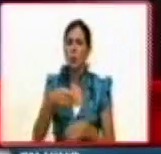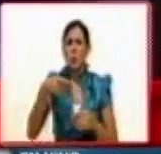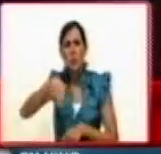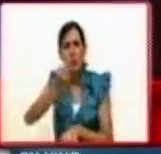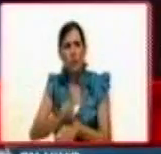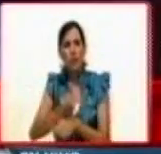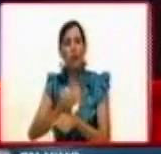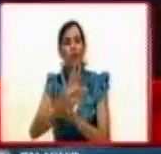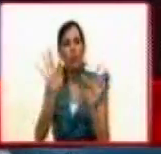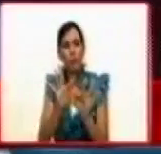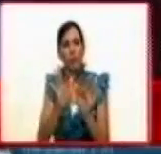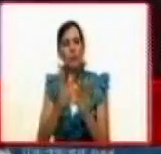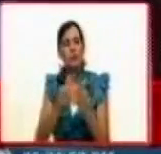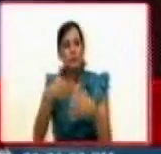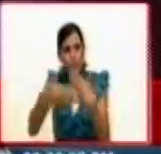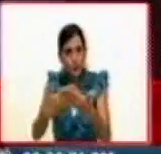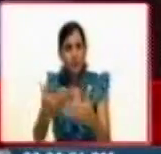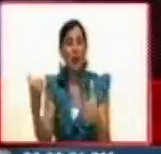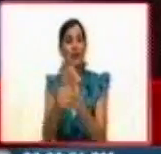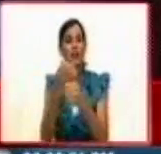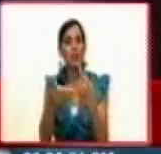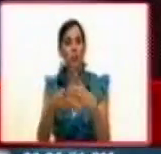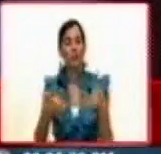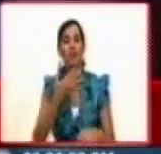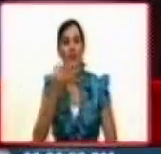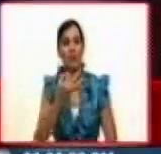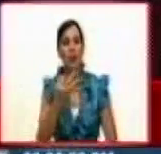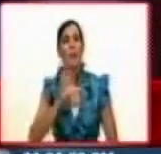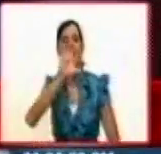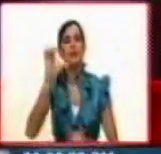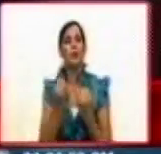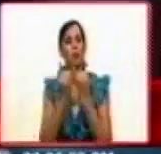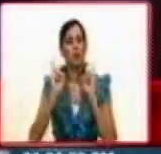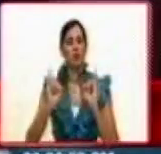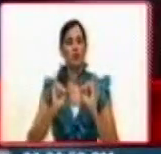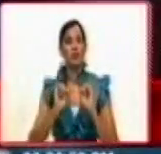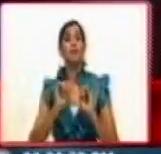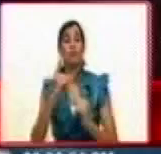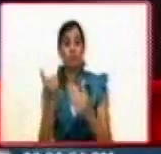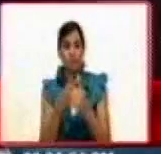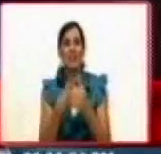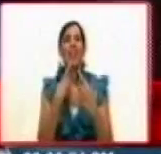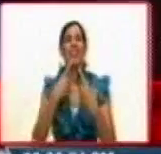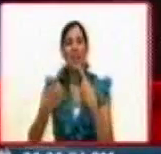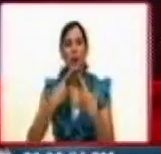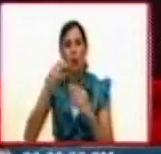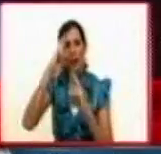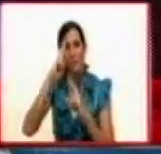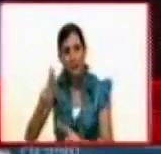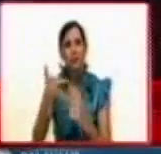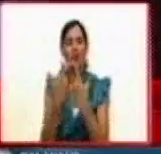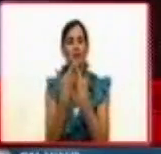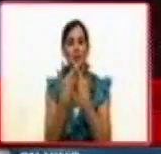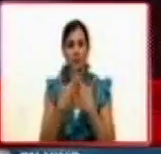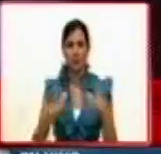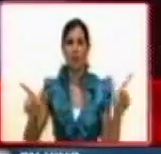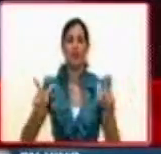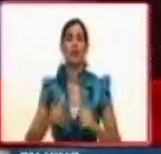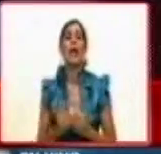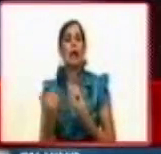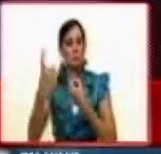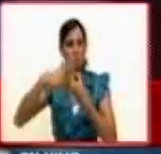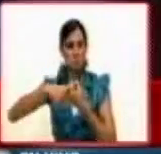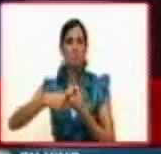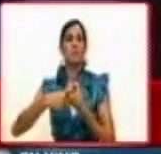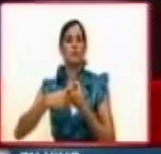avanzar hacia la plena democracia en nuestros países soberanos está en el diálogo, el respeto a la libertad, la inclusión